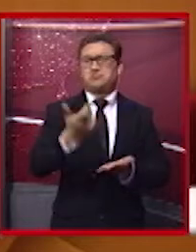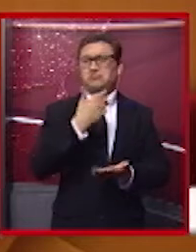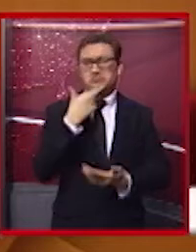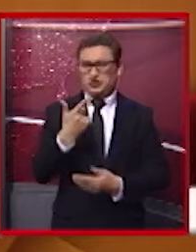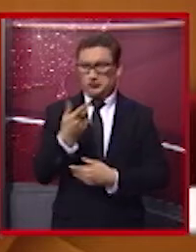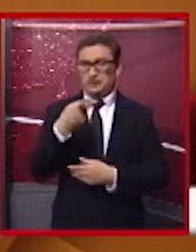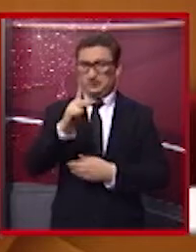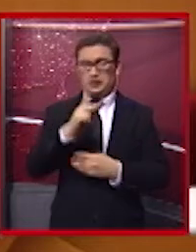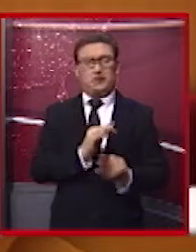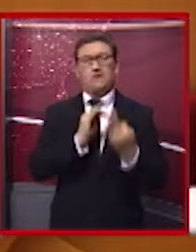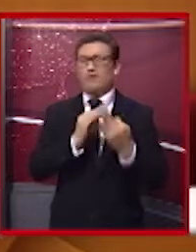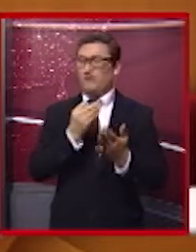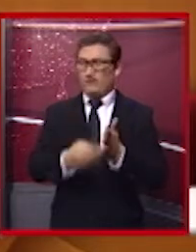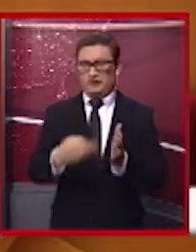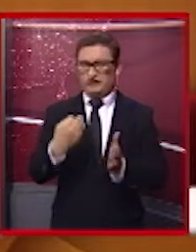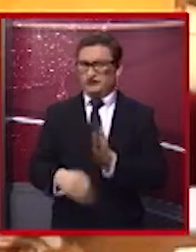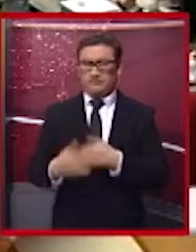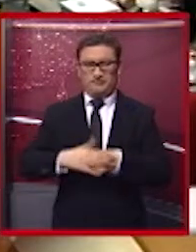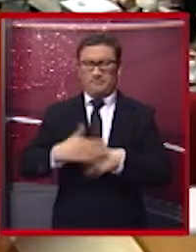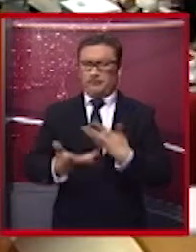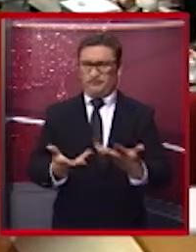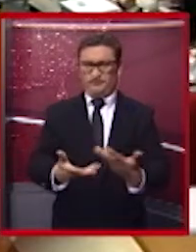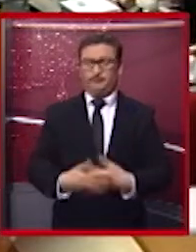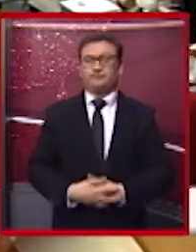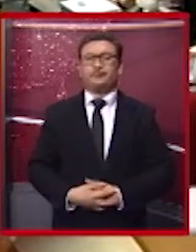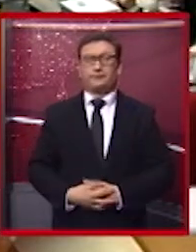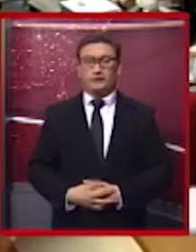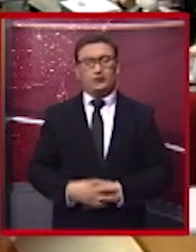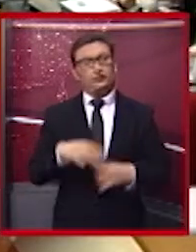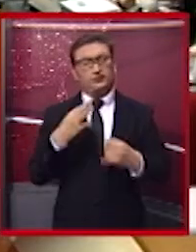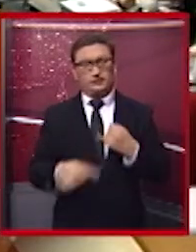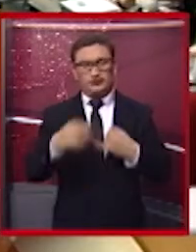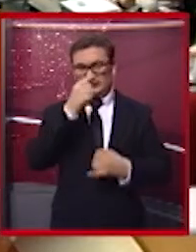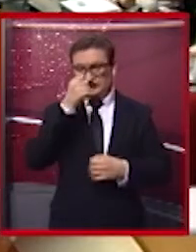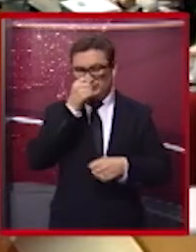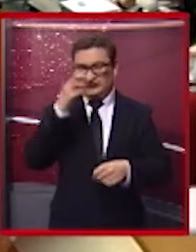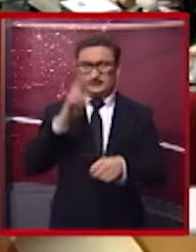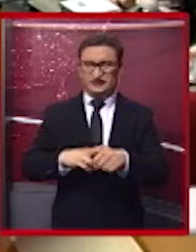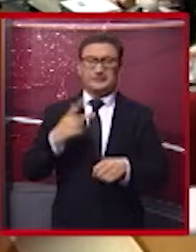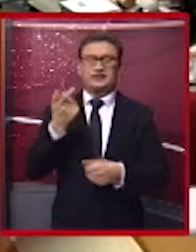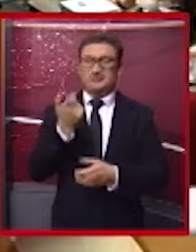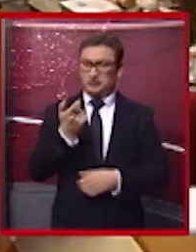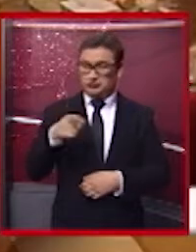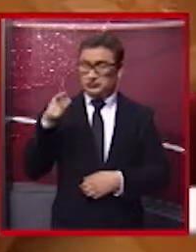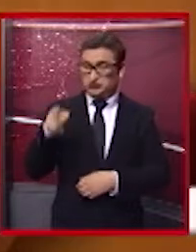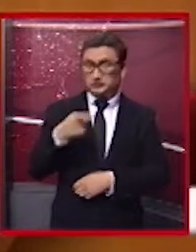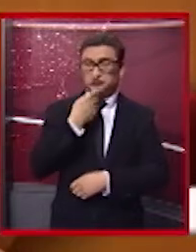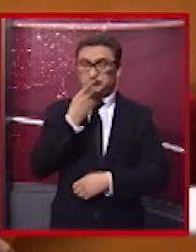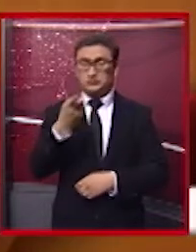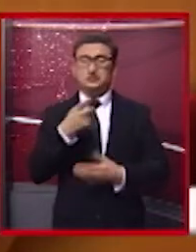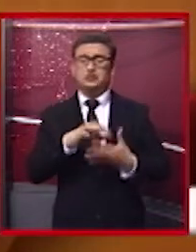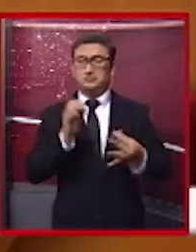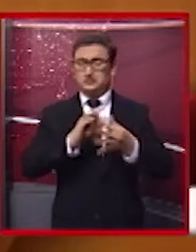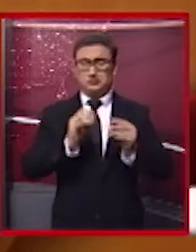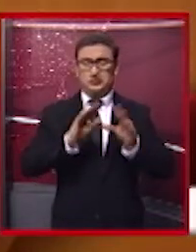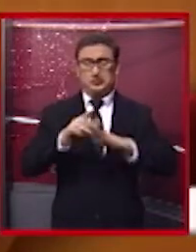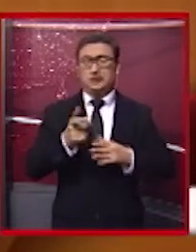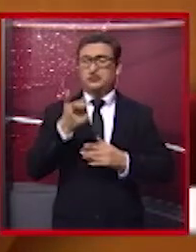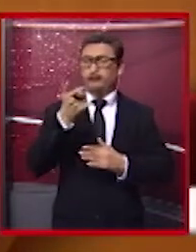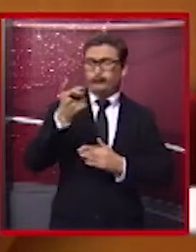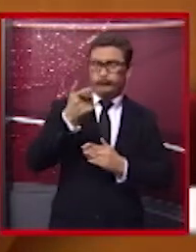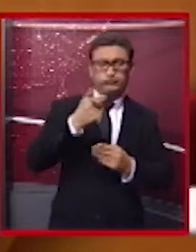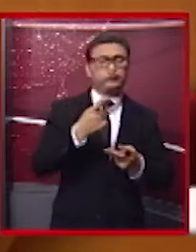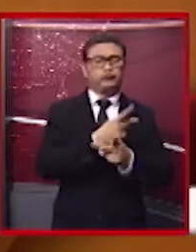reto no para ahí. Bueno, finalmente el secretario de Economía destacó que se han estabilizado los precios de